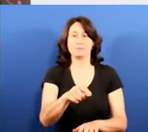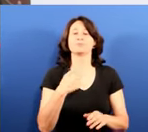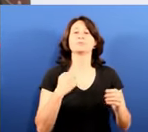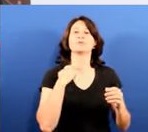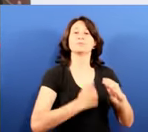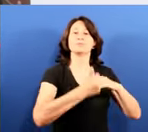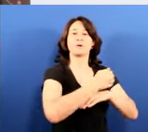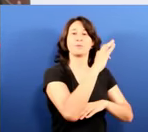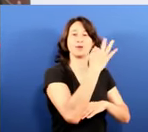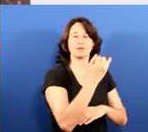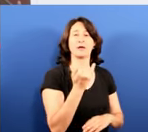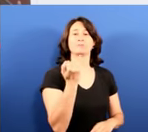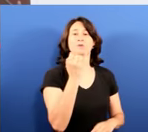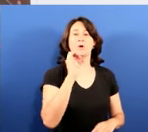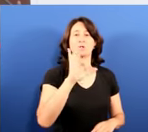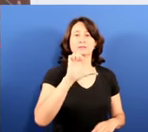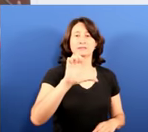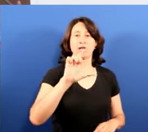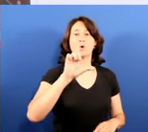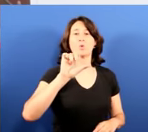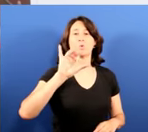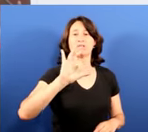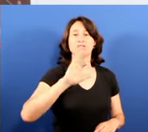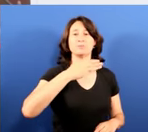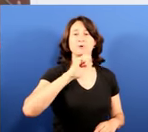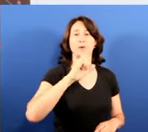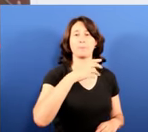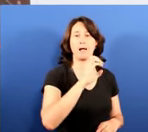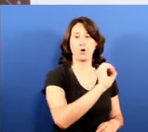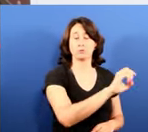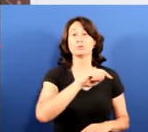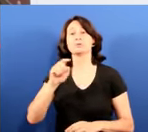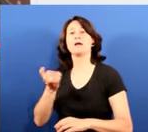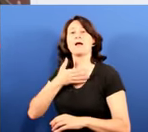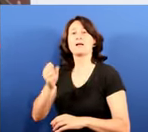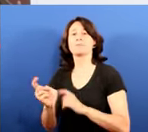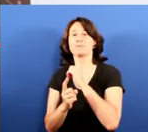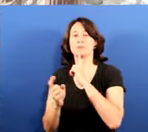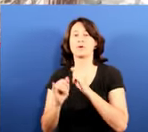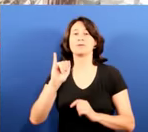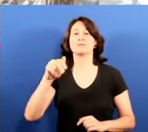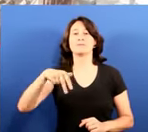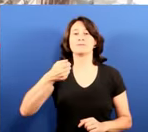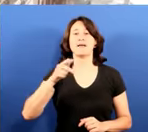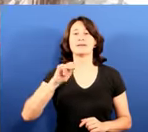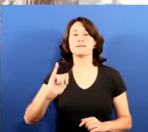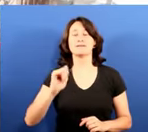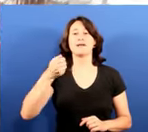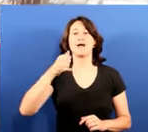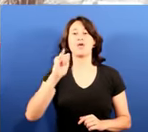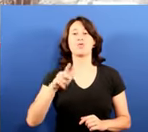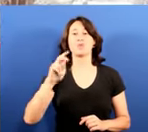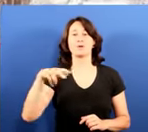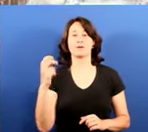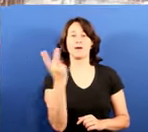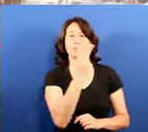Azcuna han visitado las obras de los nuevos accesos a Bilbao que está realizando la Diputación y cuya conclusión está prevista para finales